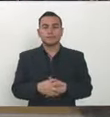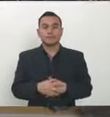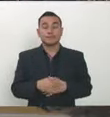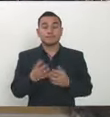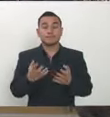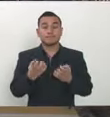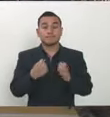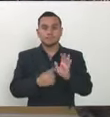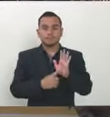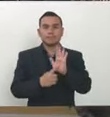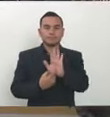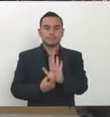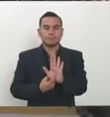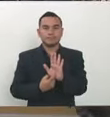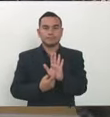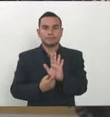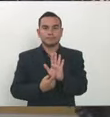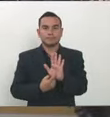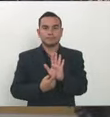quiero poner un…